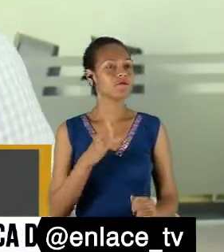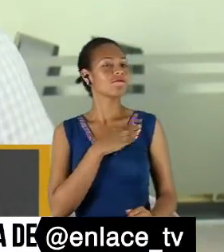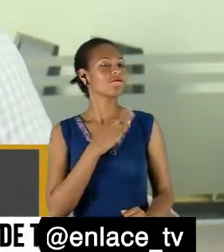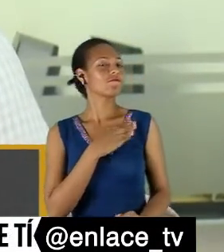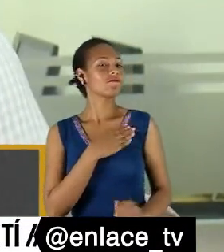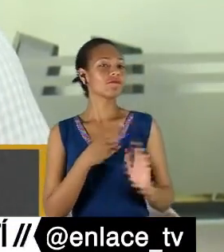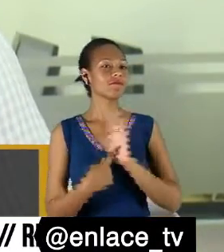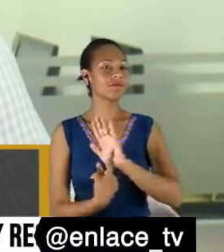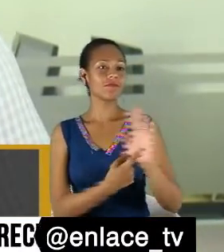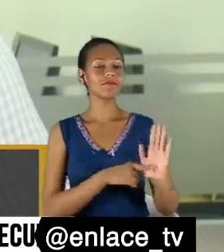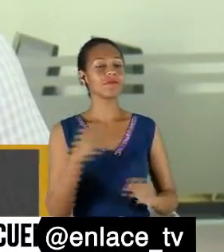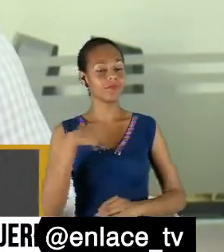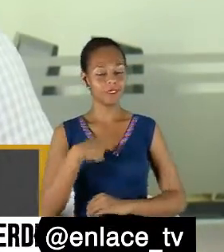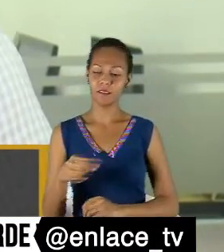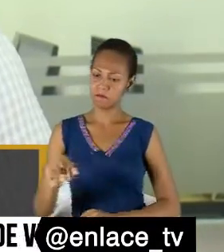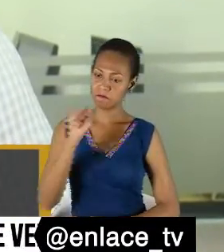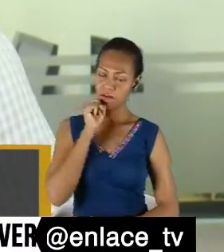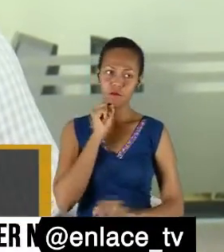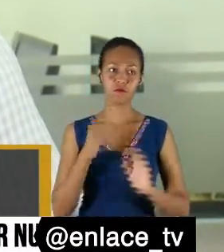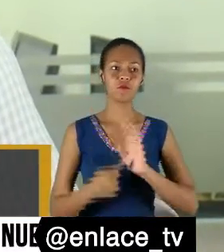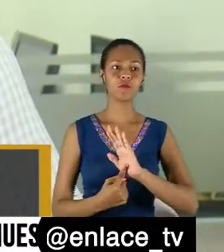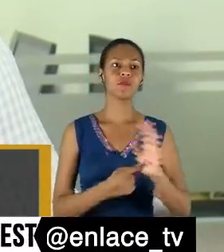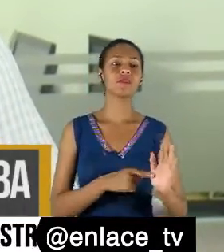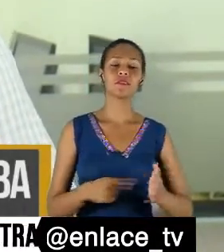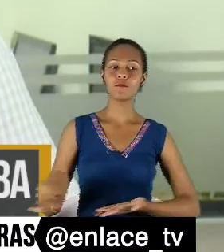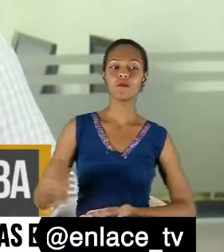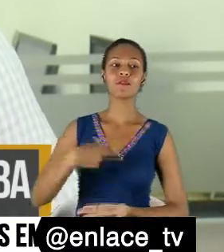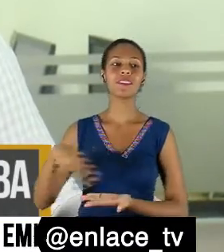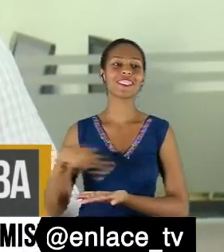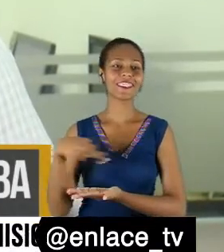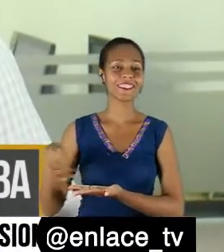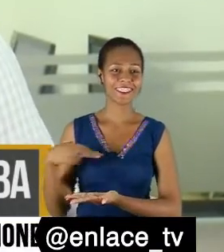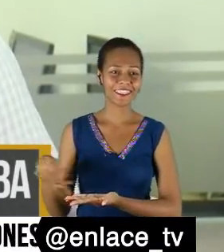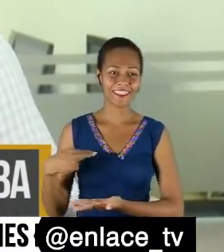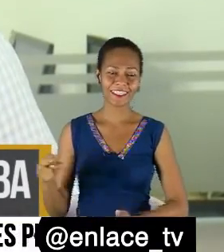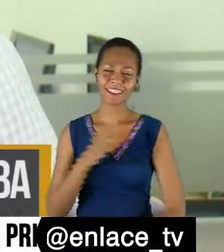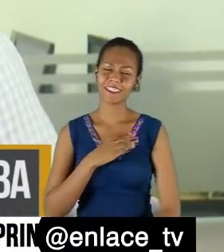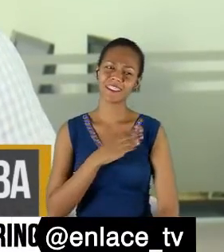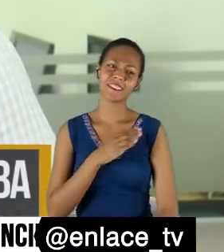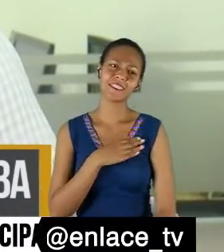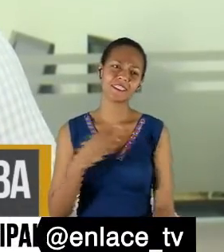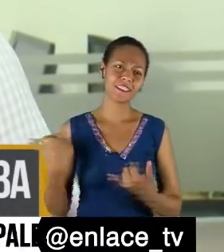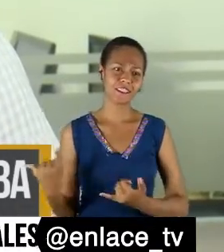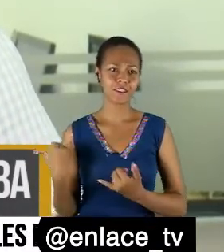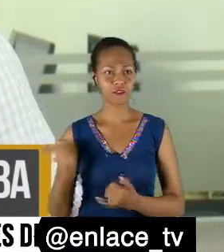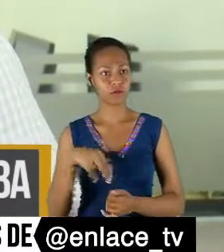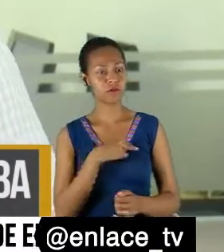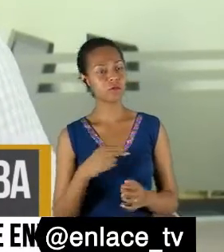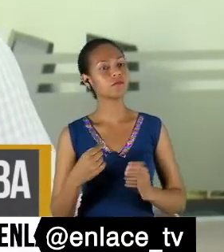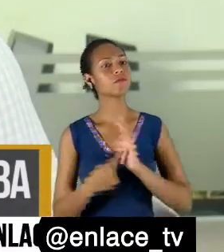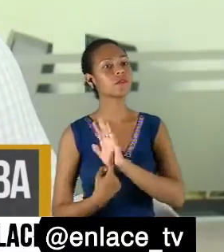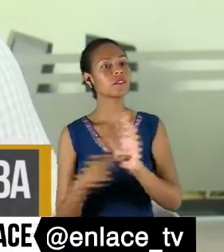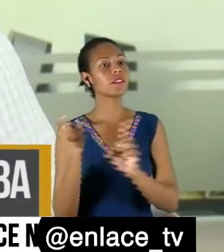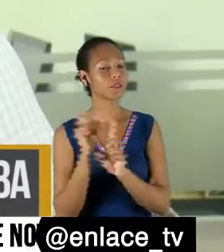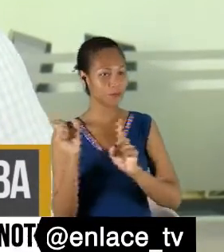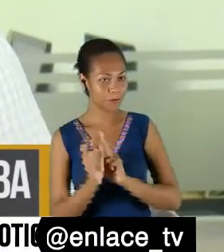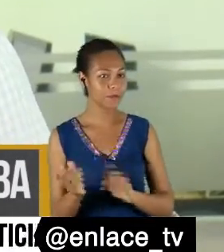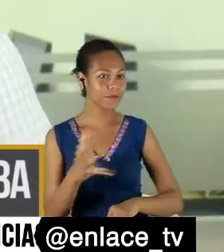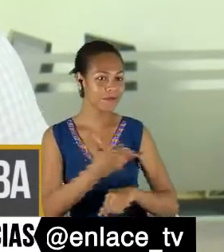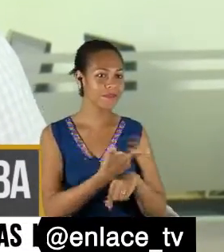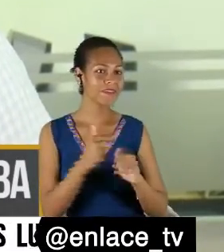territorio en aras de que ellos conocieran también nuestra idiosincrasia y lo que hoy en día nosotros realizamos a través de la cultura artística, desde la danza que nosotros en